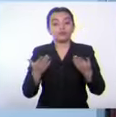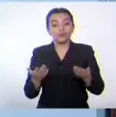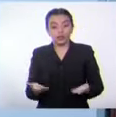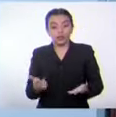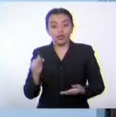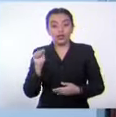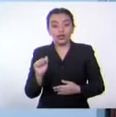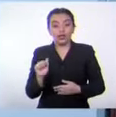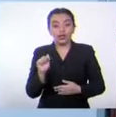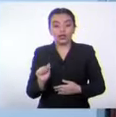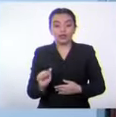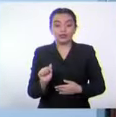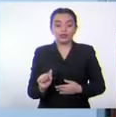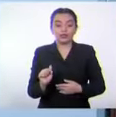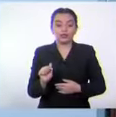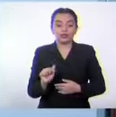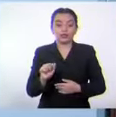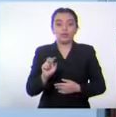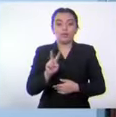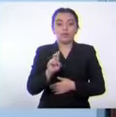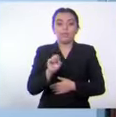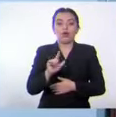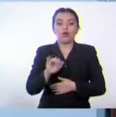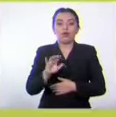el volumen de soluto.